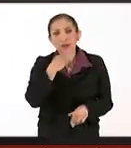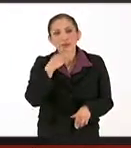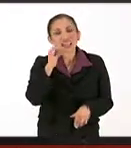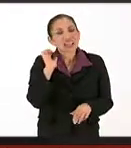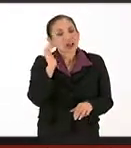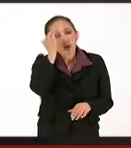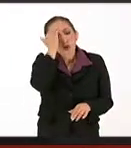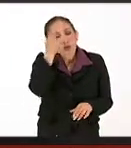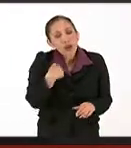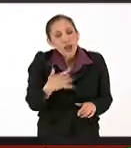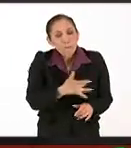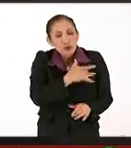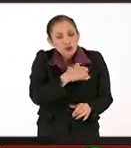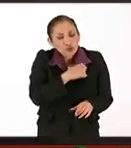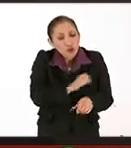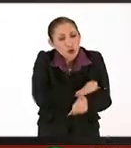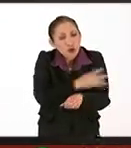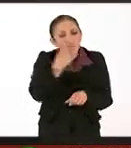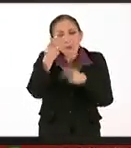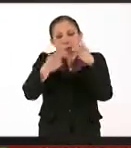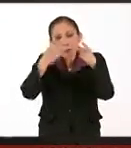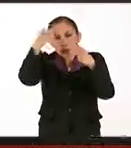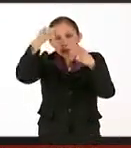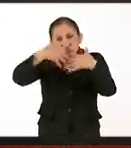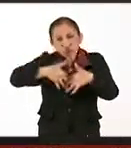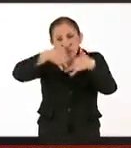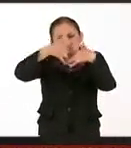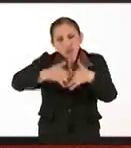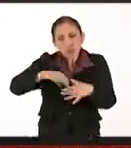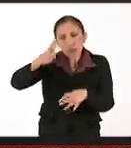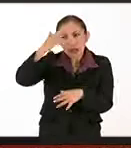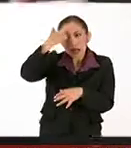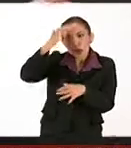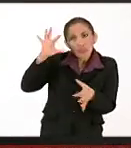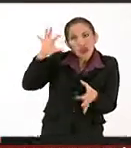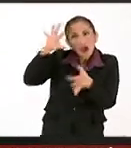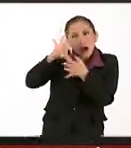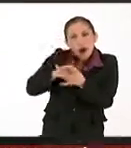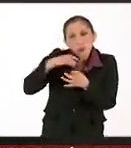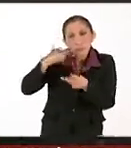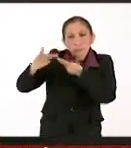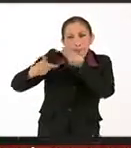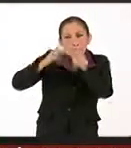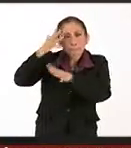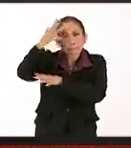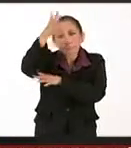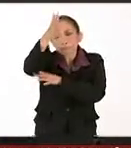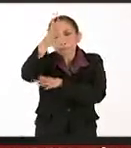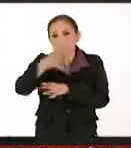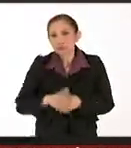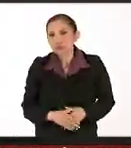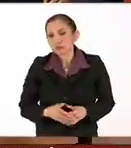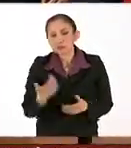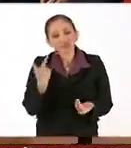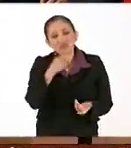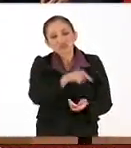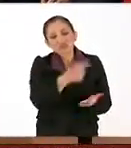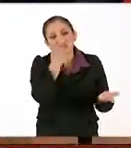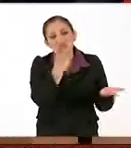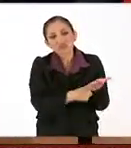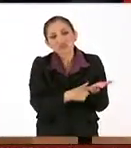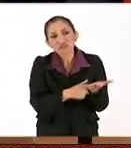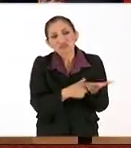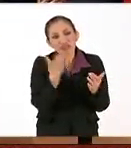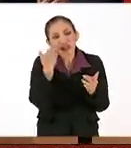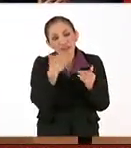quiénes somos, nuestras emociones, cómo hablamos, cómo razonamos, cómo recordamos, cómo planeamos incluso el futuro. ¿Y en qué proceso, en